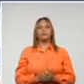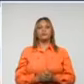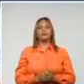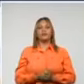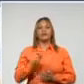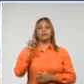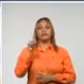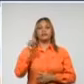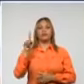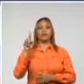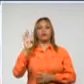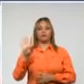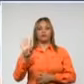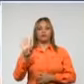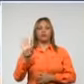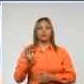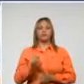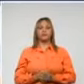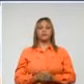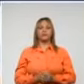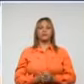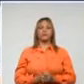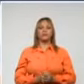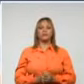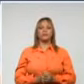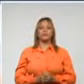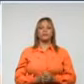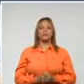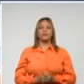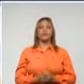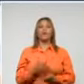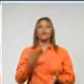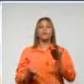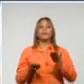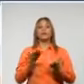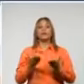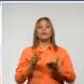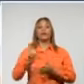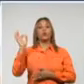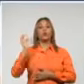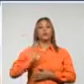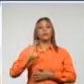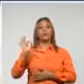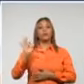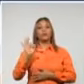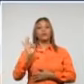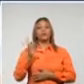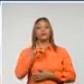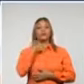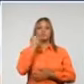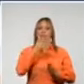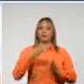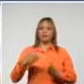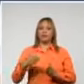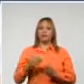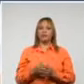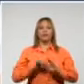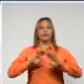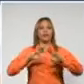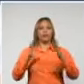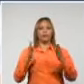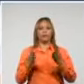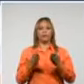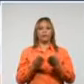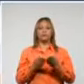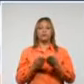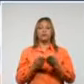114, dice aquí, en relación con la tasa de letalidad en el mundo.